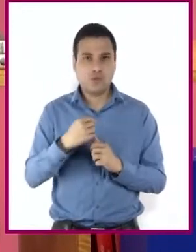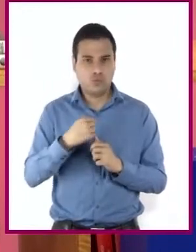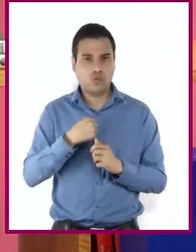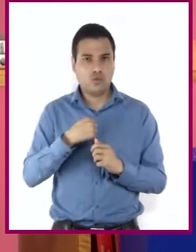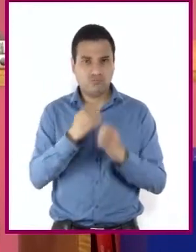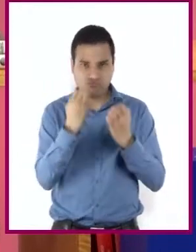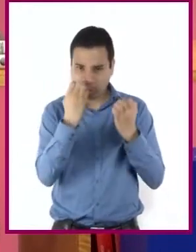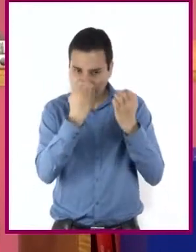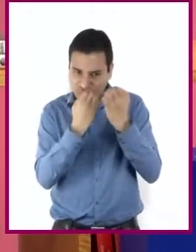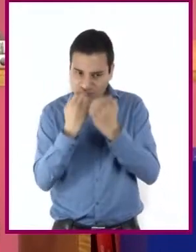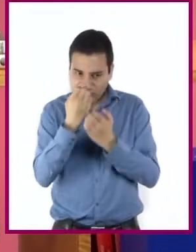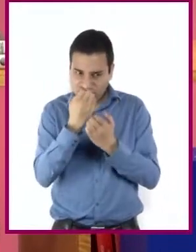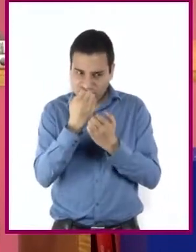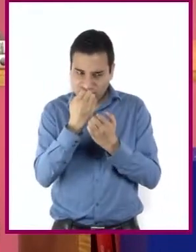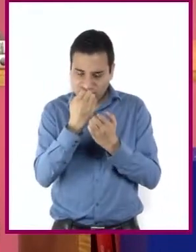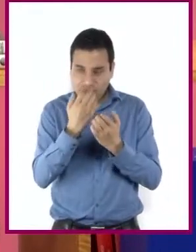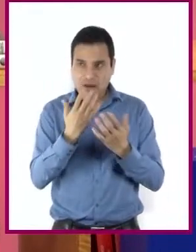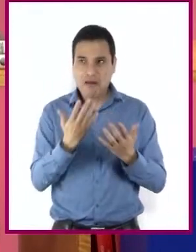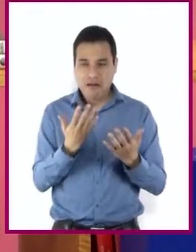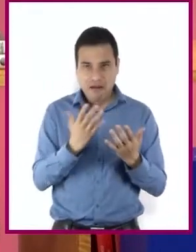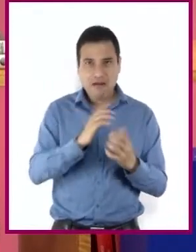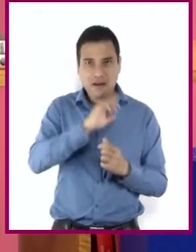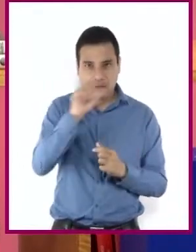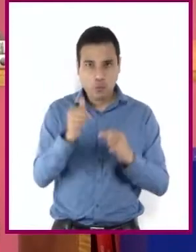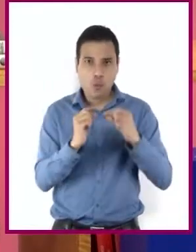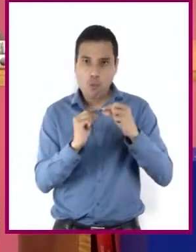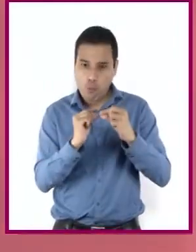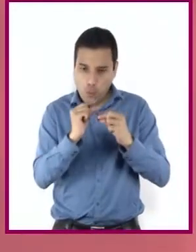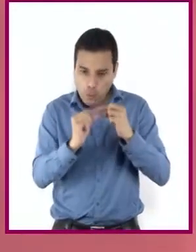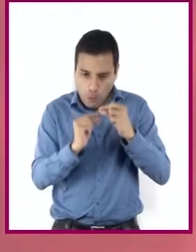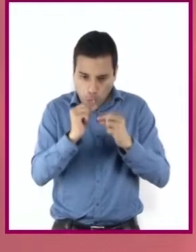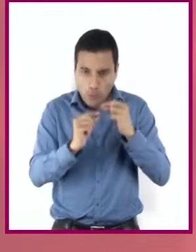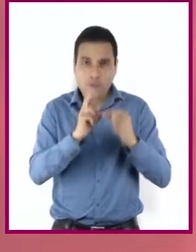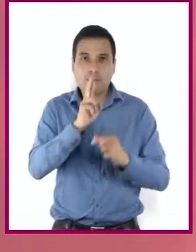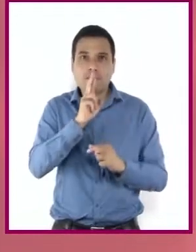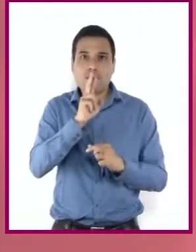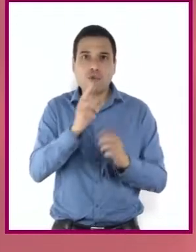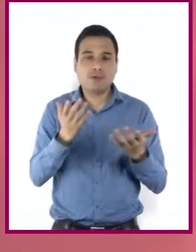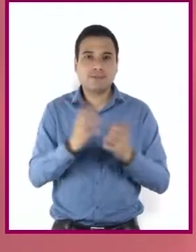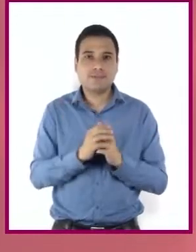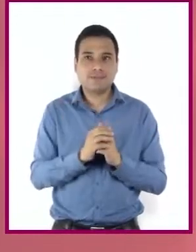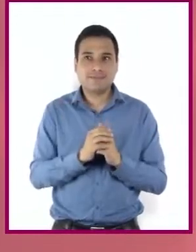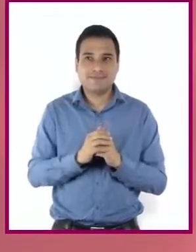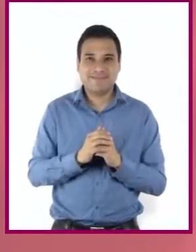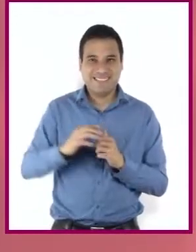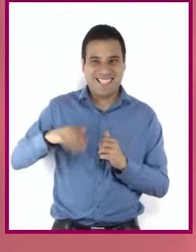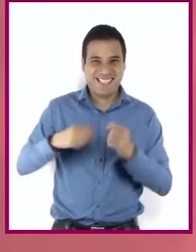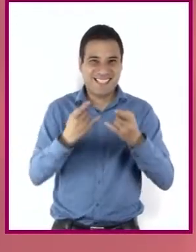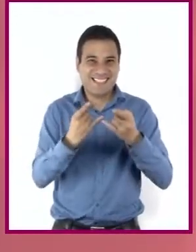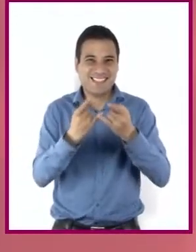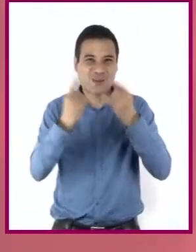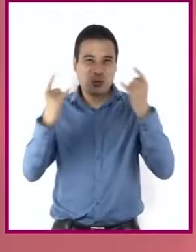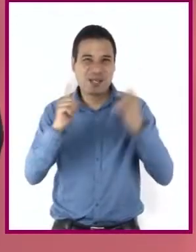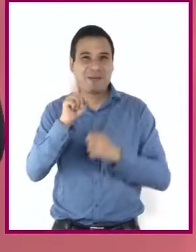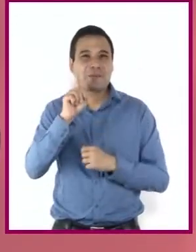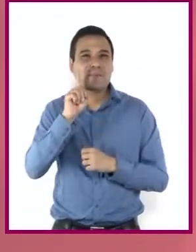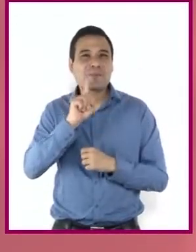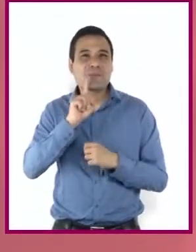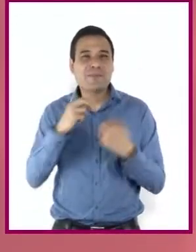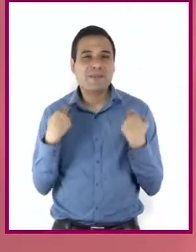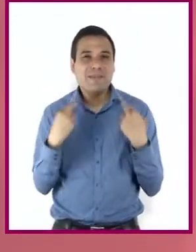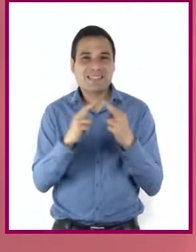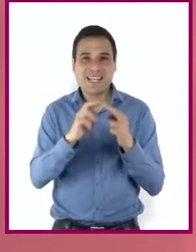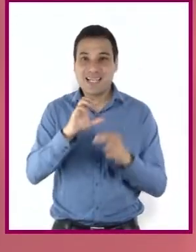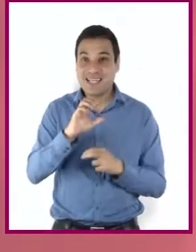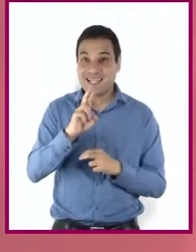un aspecto que a él le agrada, en un pasatiempo. En el caso del ejemplo de la maestra Cristina, la autoevaluación le ayudó